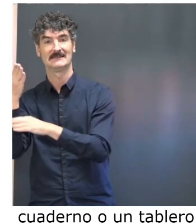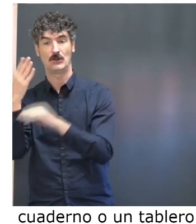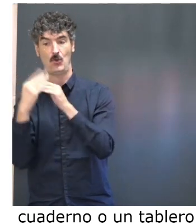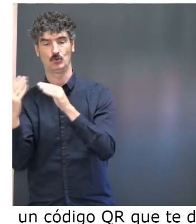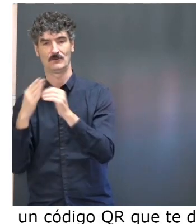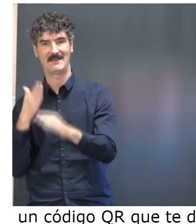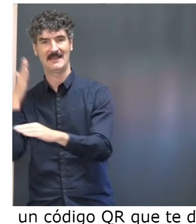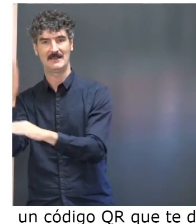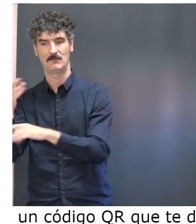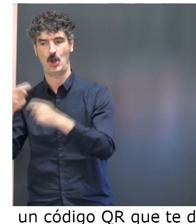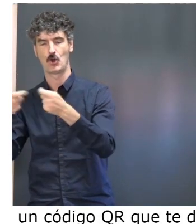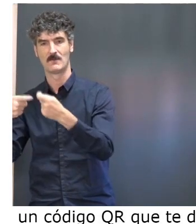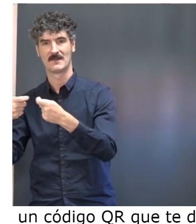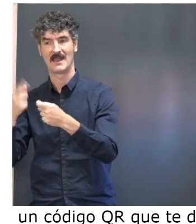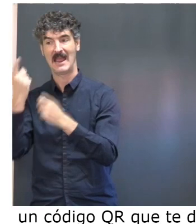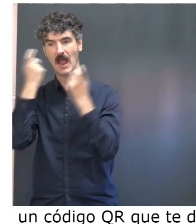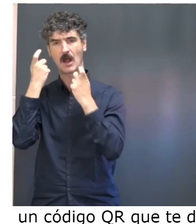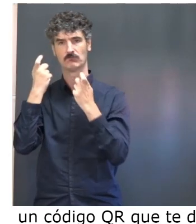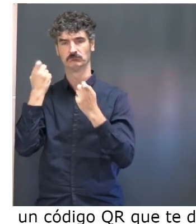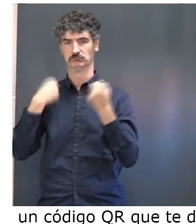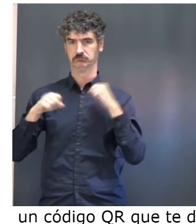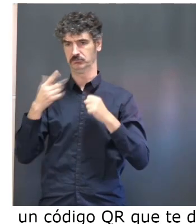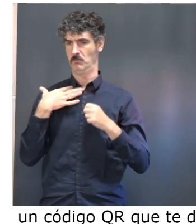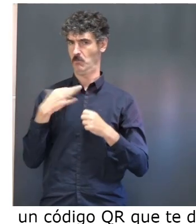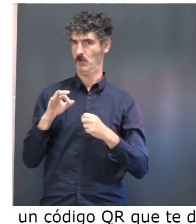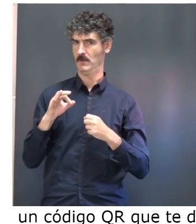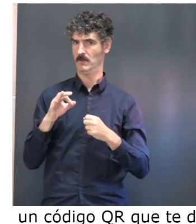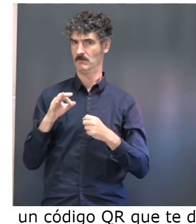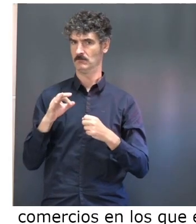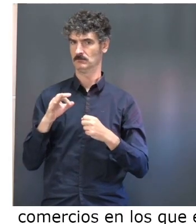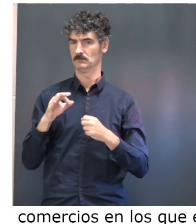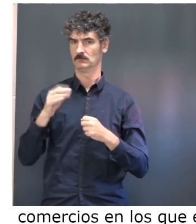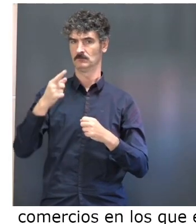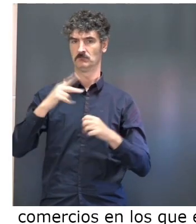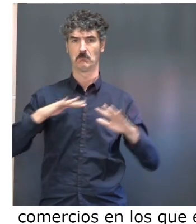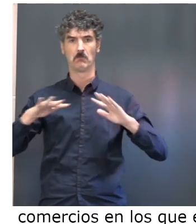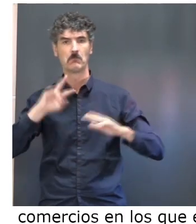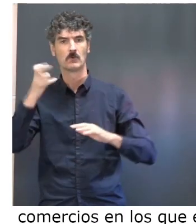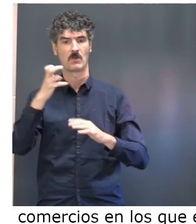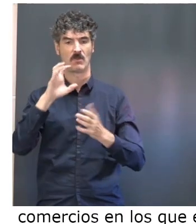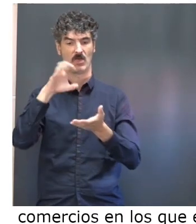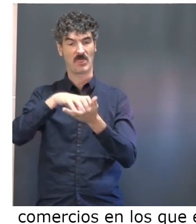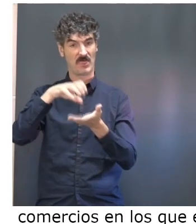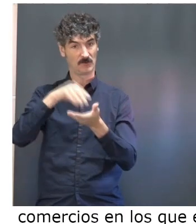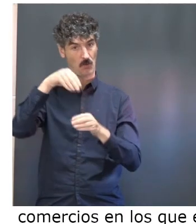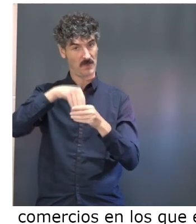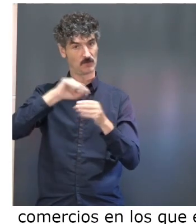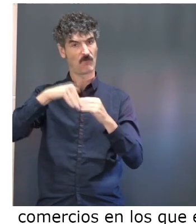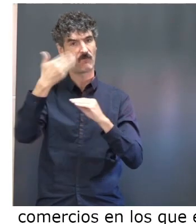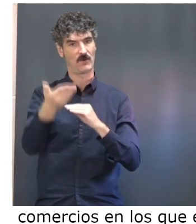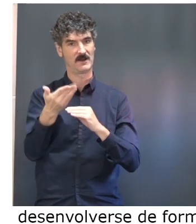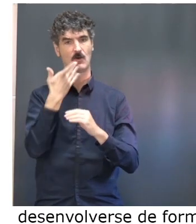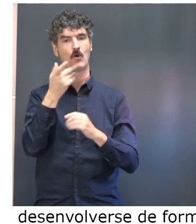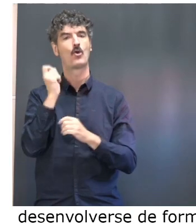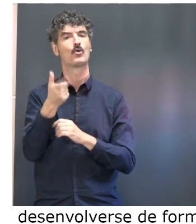usuario, con lo cual pues bueno, el alumno puede desenvolverse de forma efectiva tanto en el centro como fuera del centro. También hemos creado rutinas de cada una de